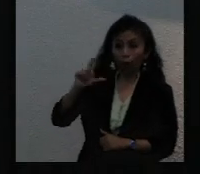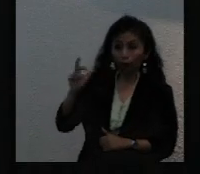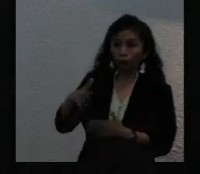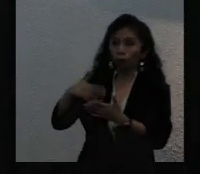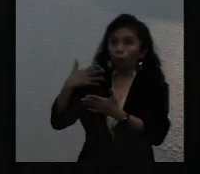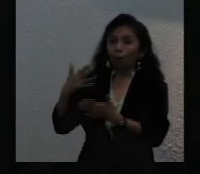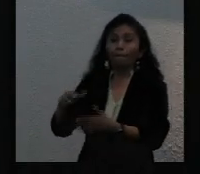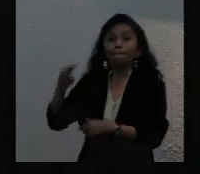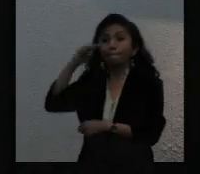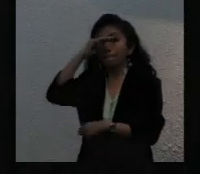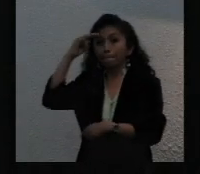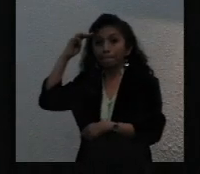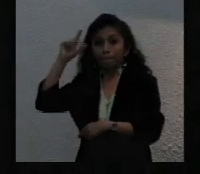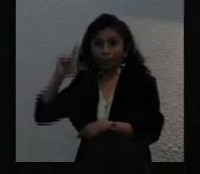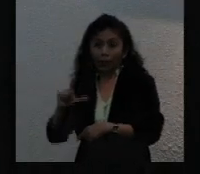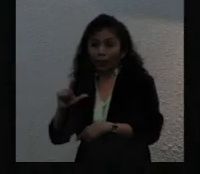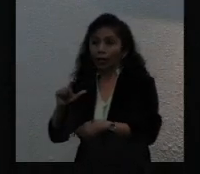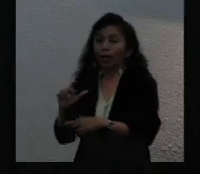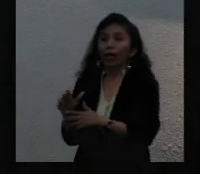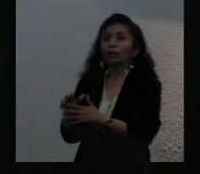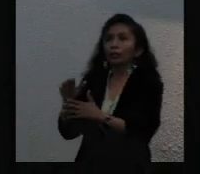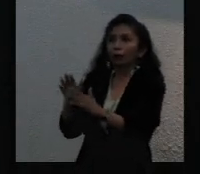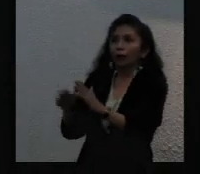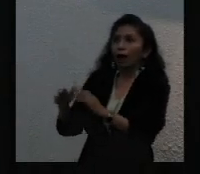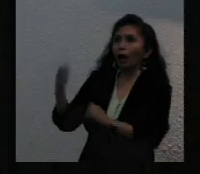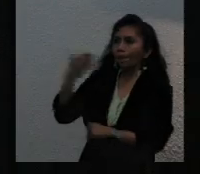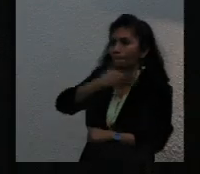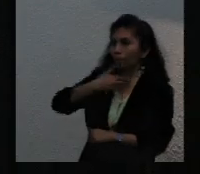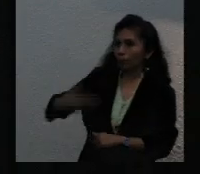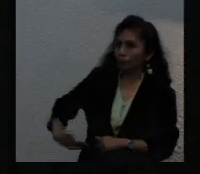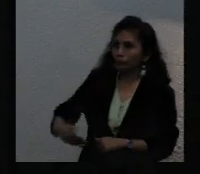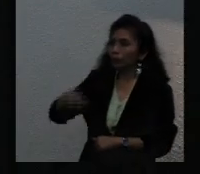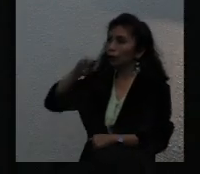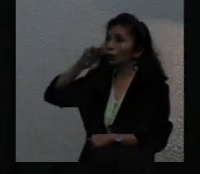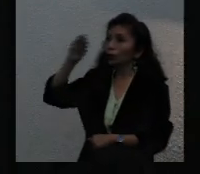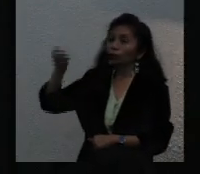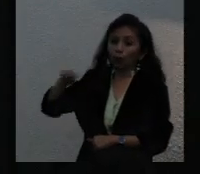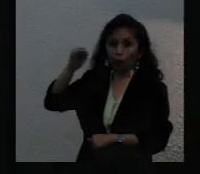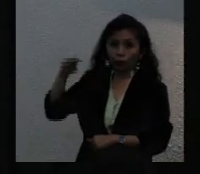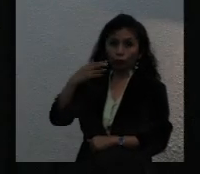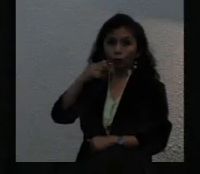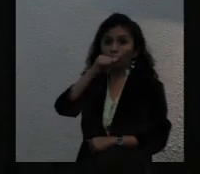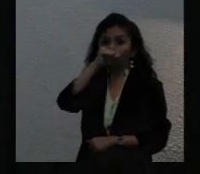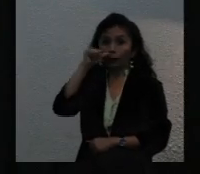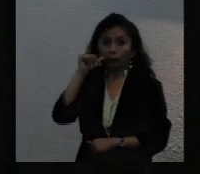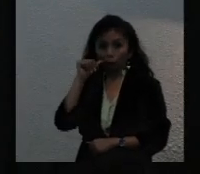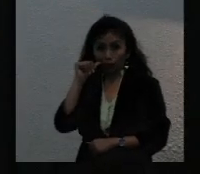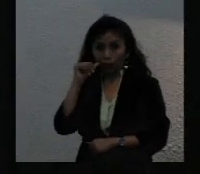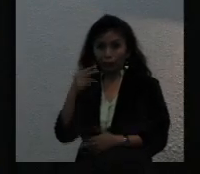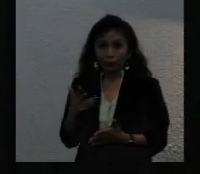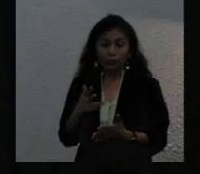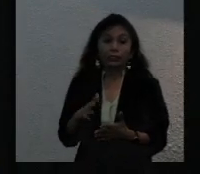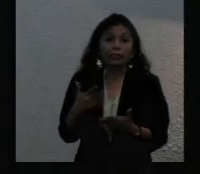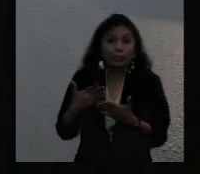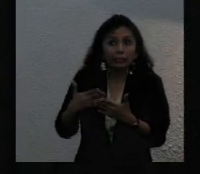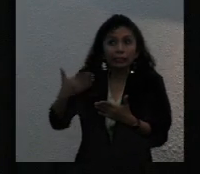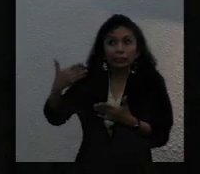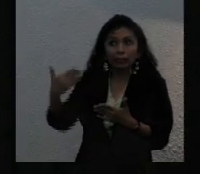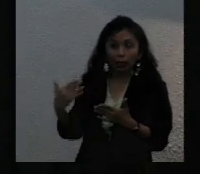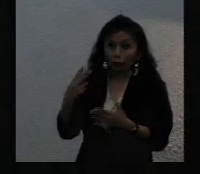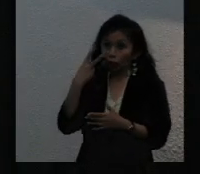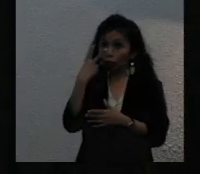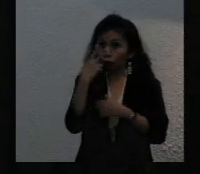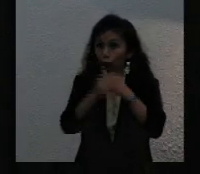reelecta para presidir el municipio de Benito Juárez. En ese día histórico de hace 2 años,